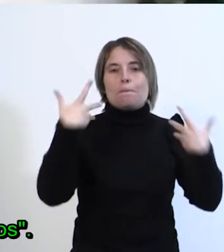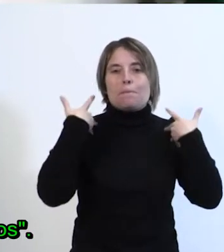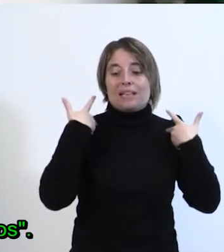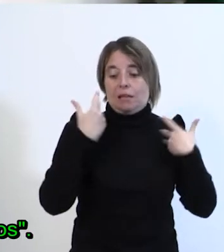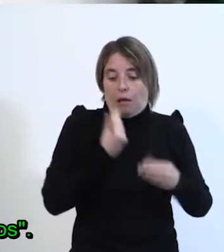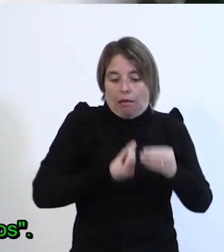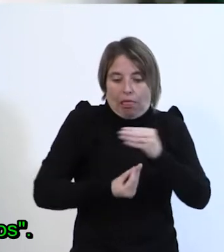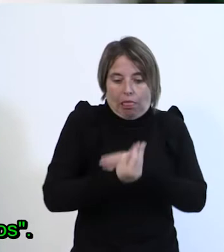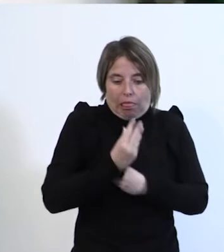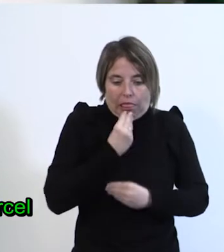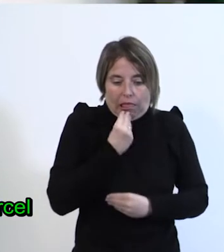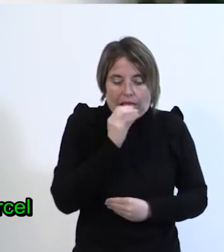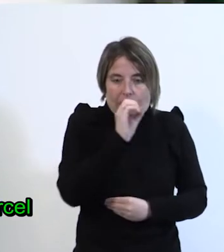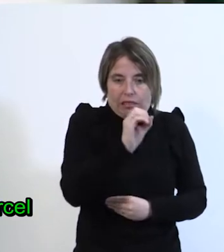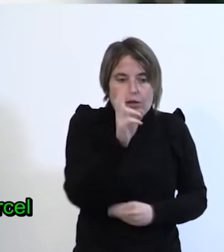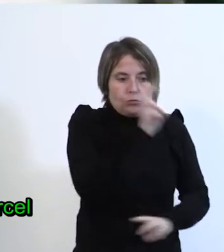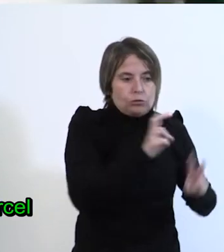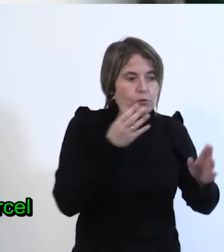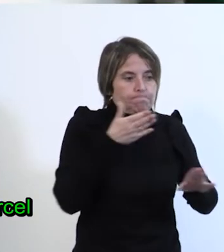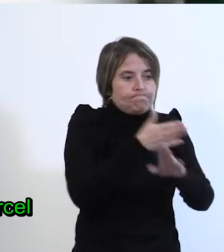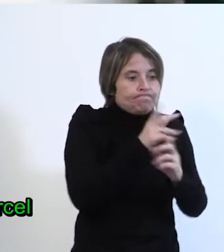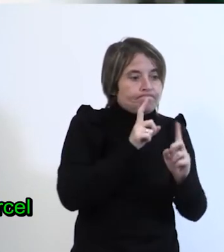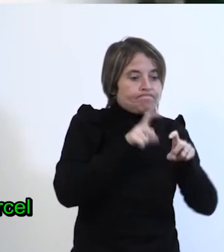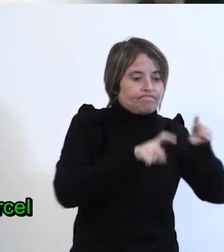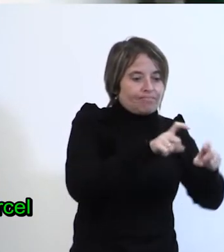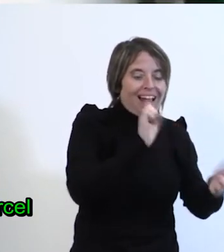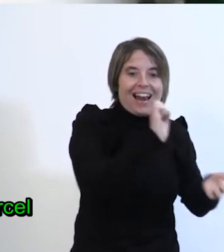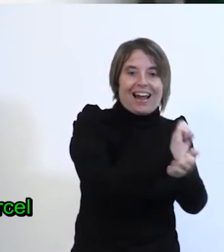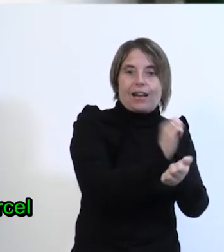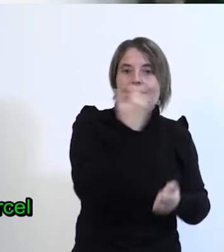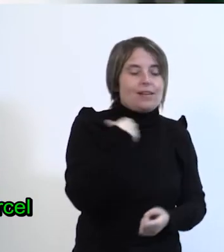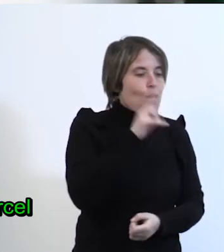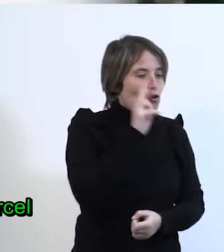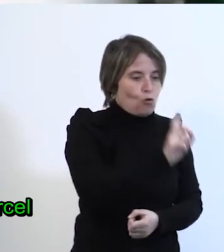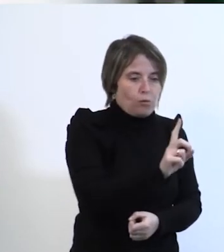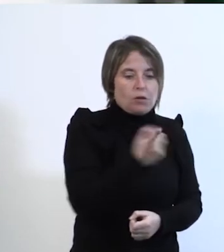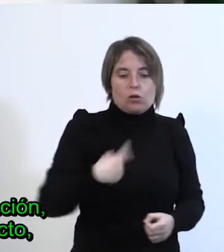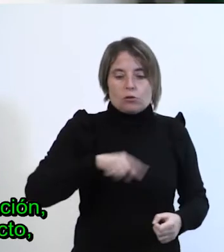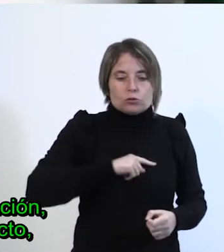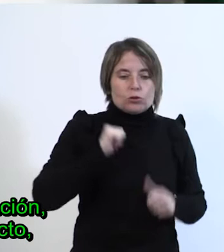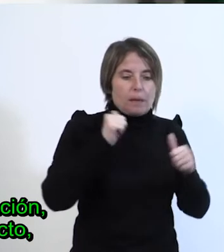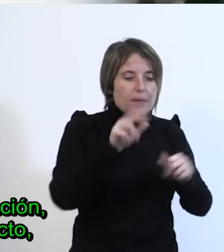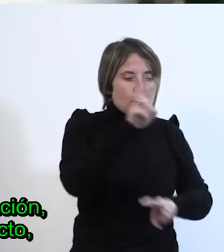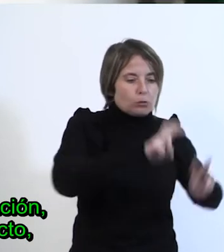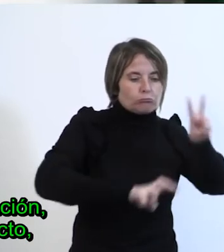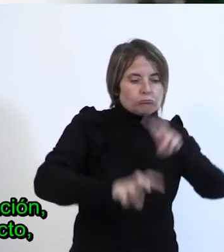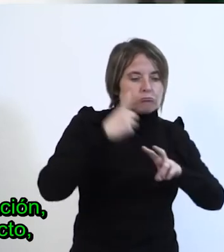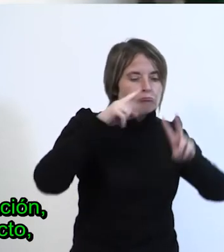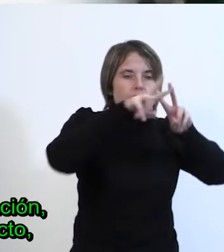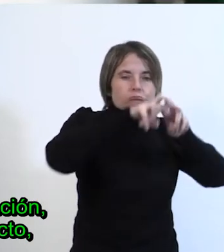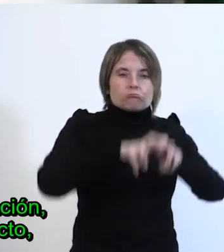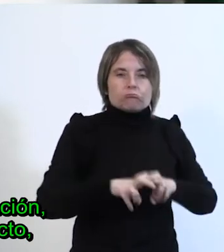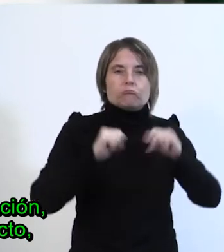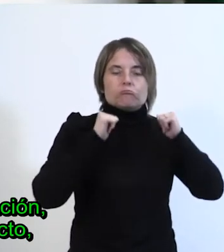una criatura de 0 años, entonces fuimos a buscarla a la cárcel y ya no la encontramos. Empezamos a averiguar